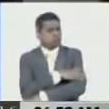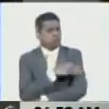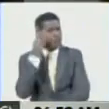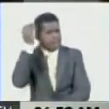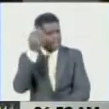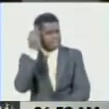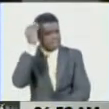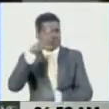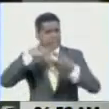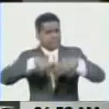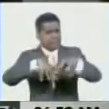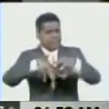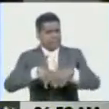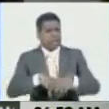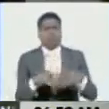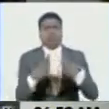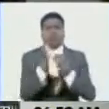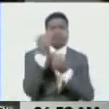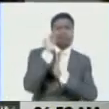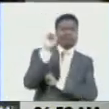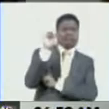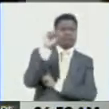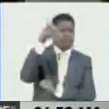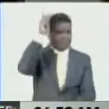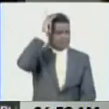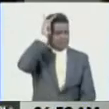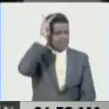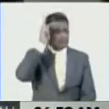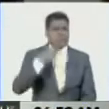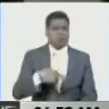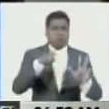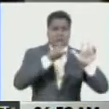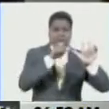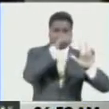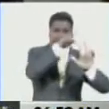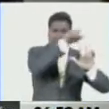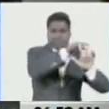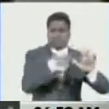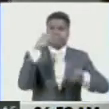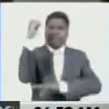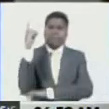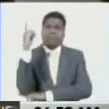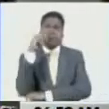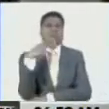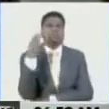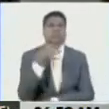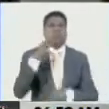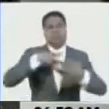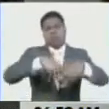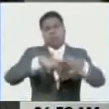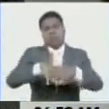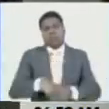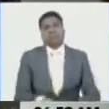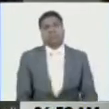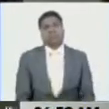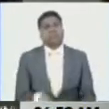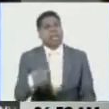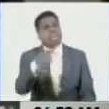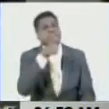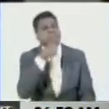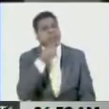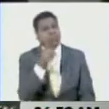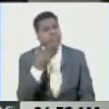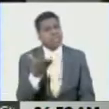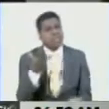raza indígena y de los afrodescendientes, con esas tres heroínas ingresando al Panteón Nacional, siempre que hay una movilización de este tipo, la gente se pregunta, ¿pero